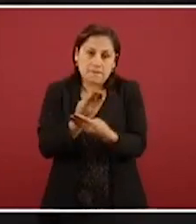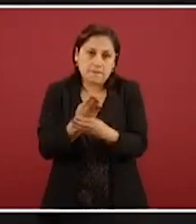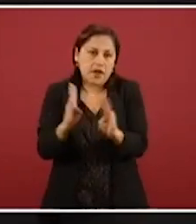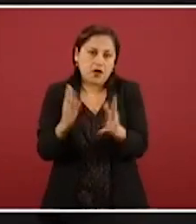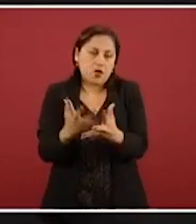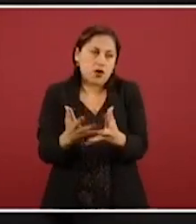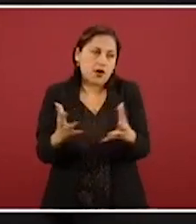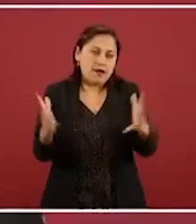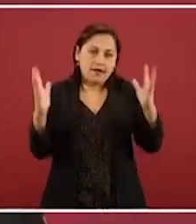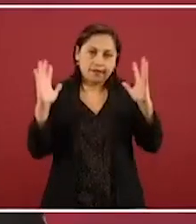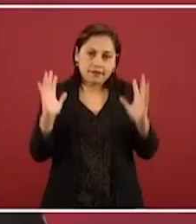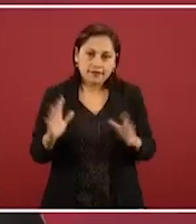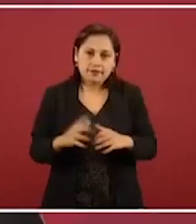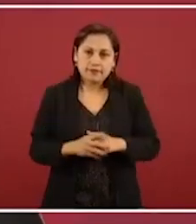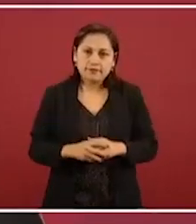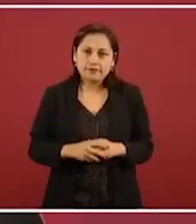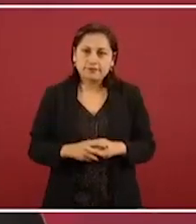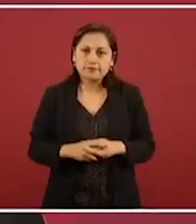grande, grande,